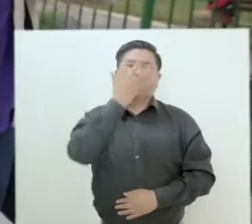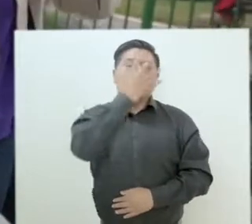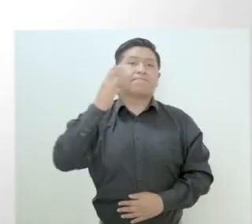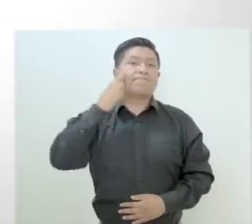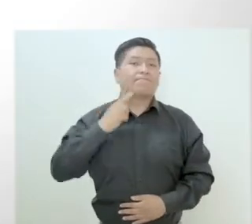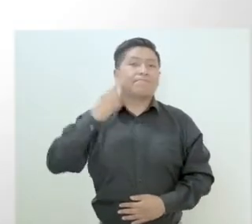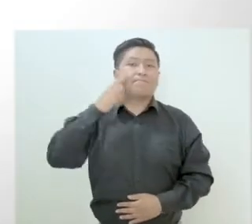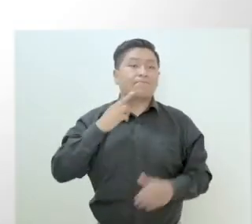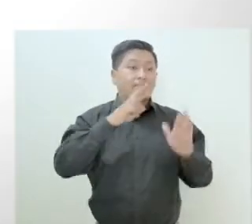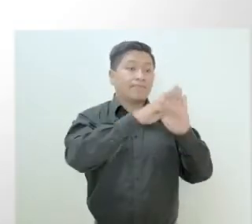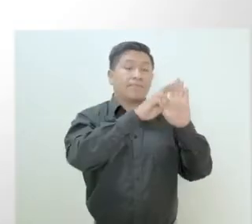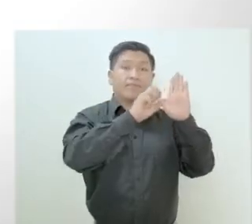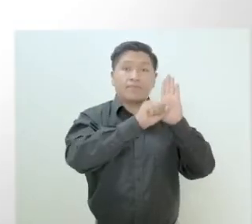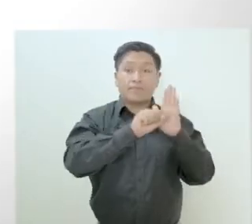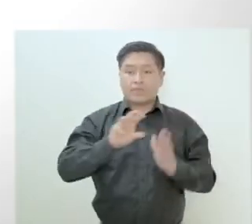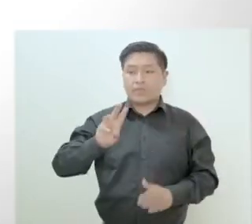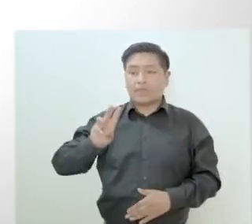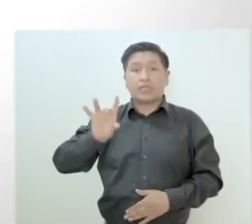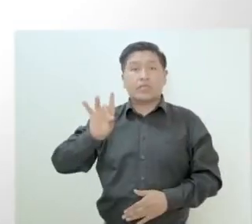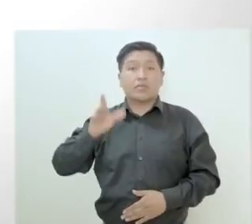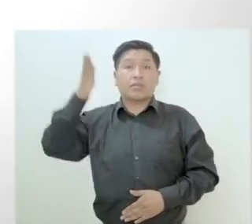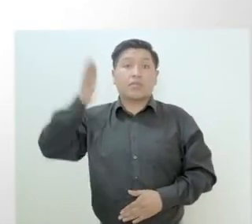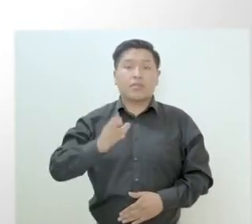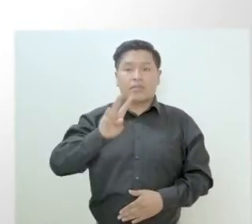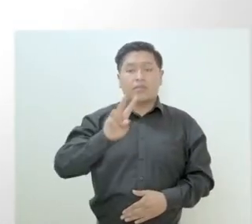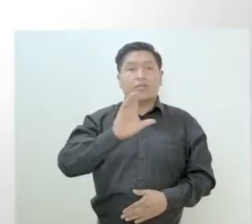Afrodescendientes. Resolución